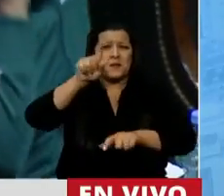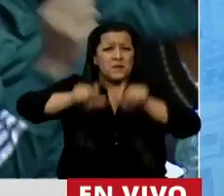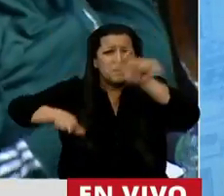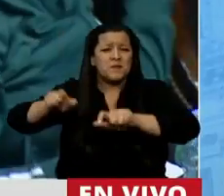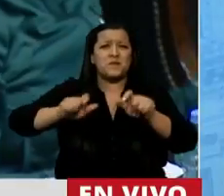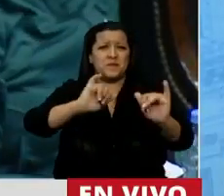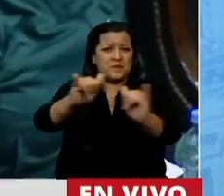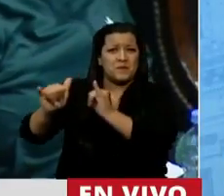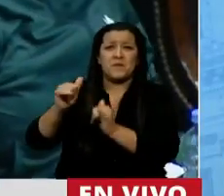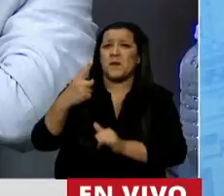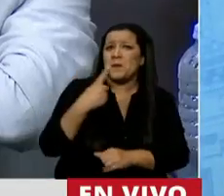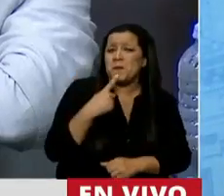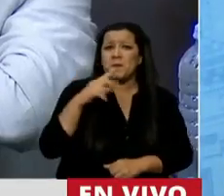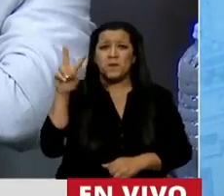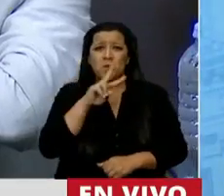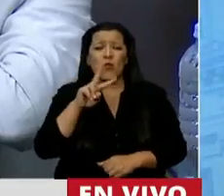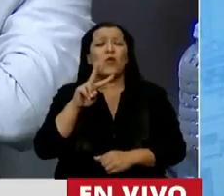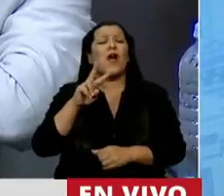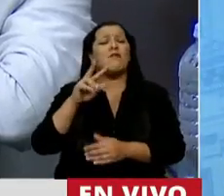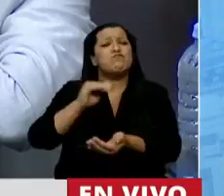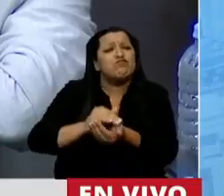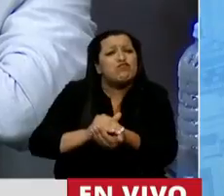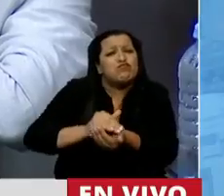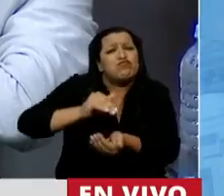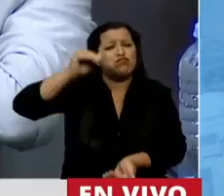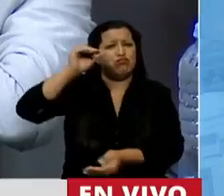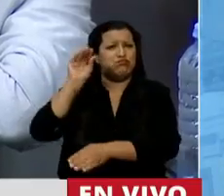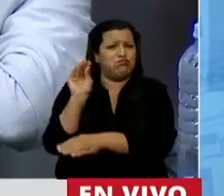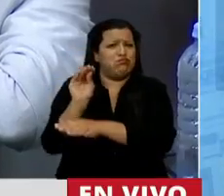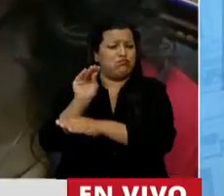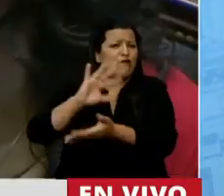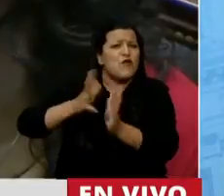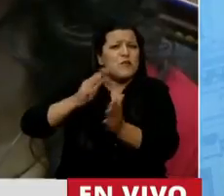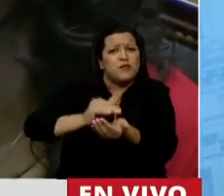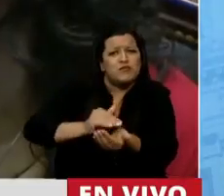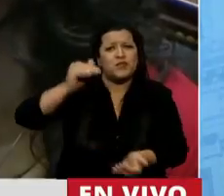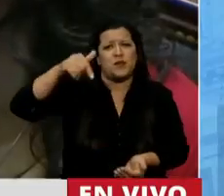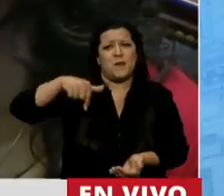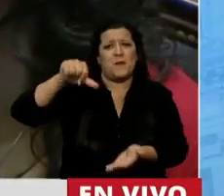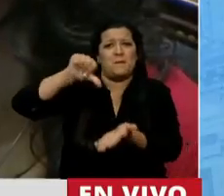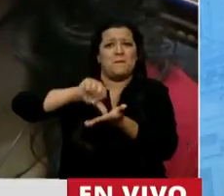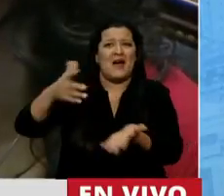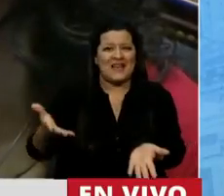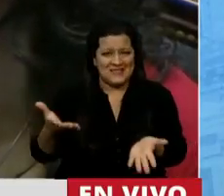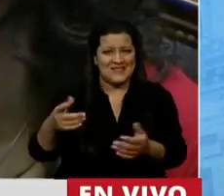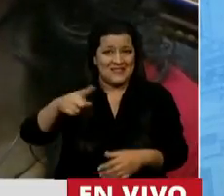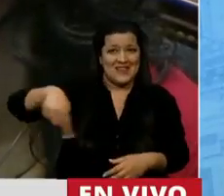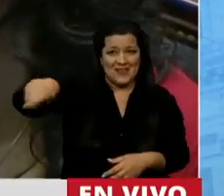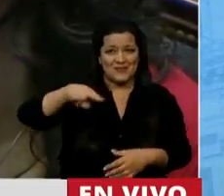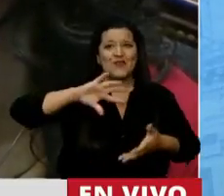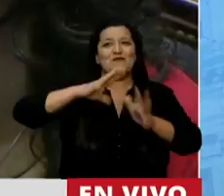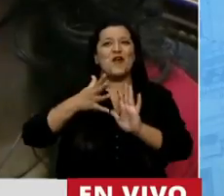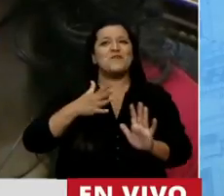pibas se criaron en un país, crecieron en un país, se criaron, bueno, lo digo